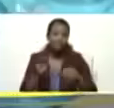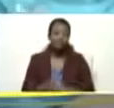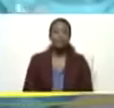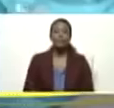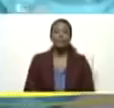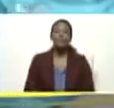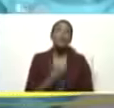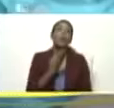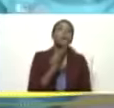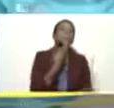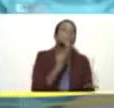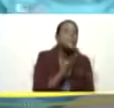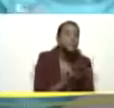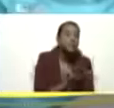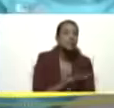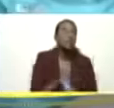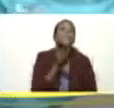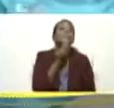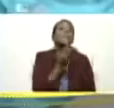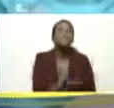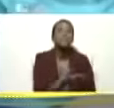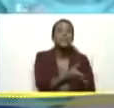Con su permiso.